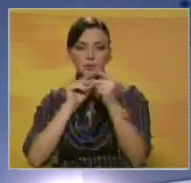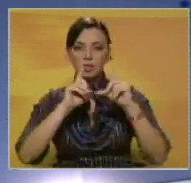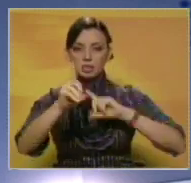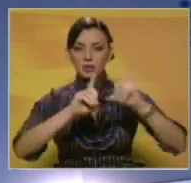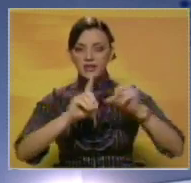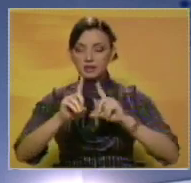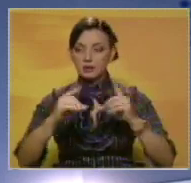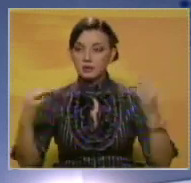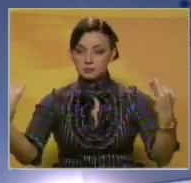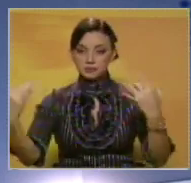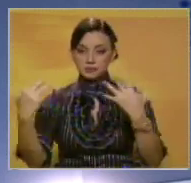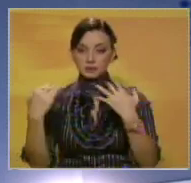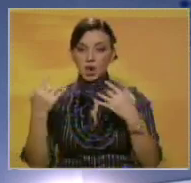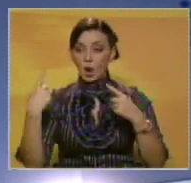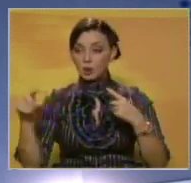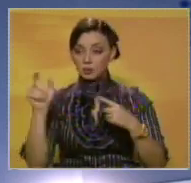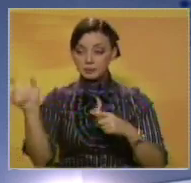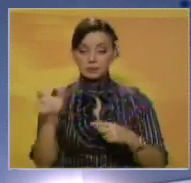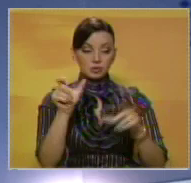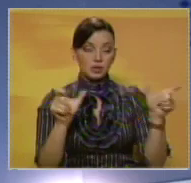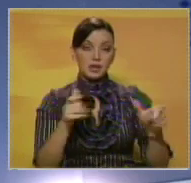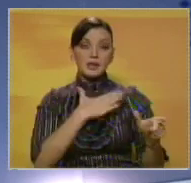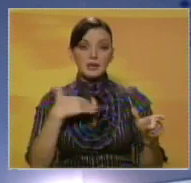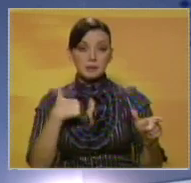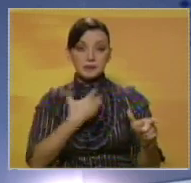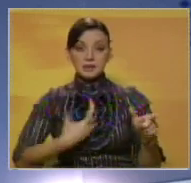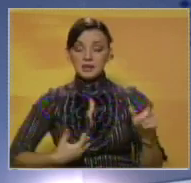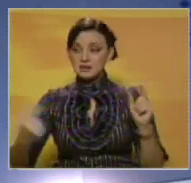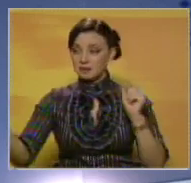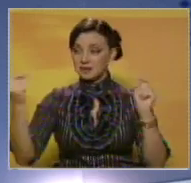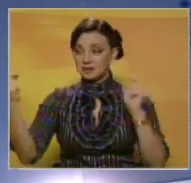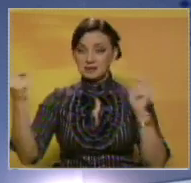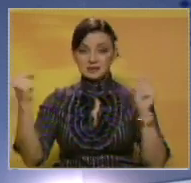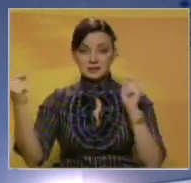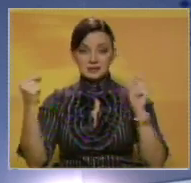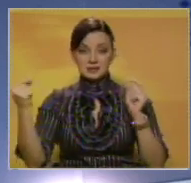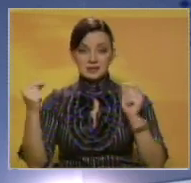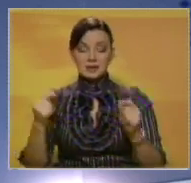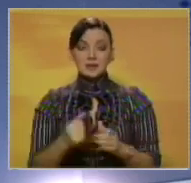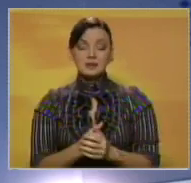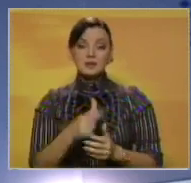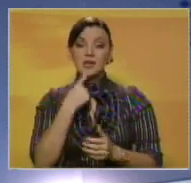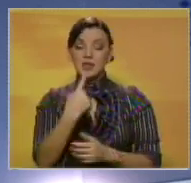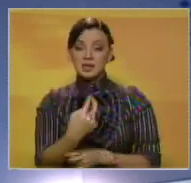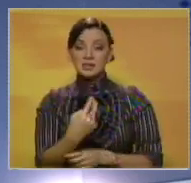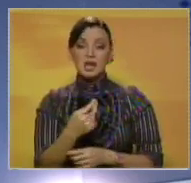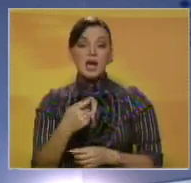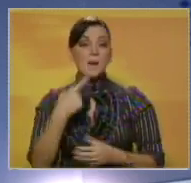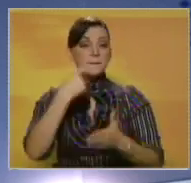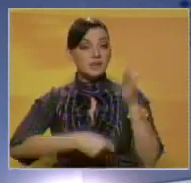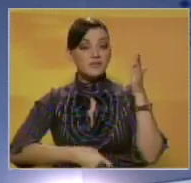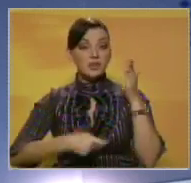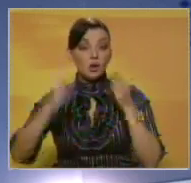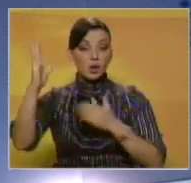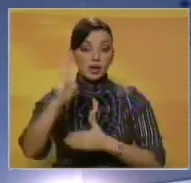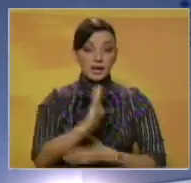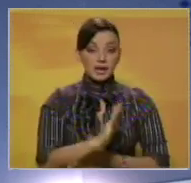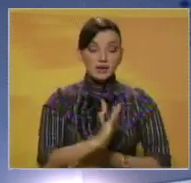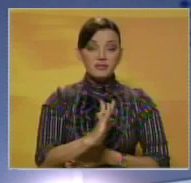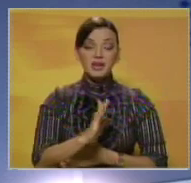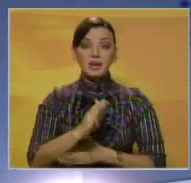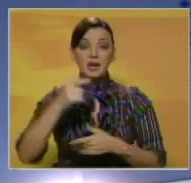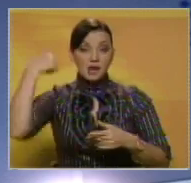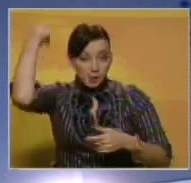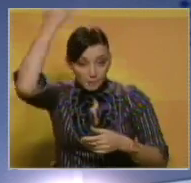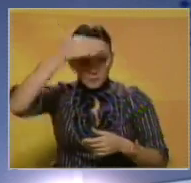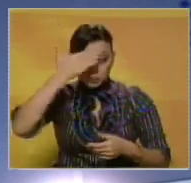ser atacado por los demás precandidatos luego de afirmar que prohibirá la entrada de musulmanes al país como parte de su política de